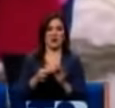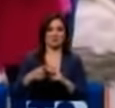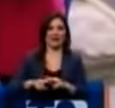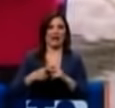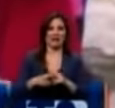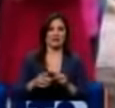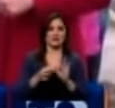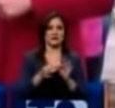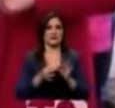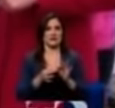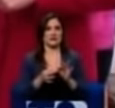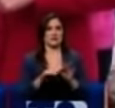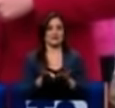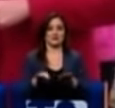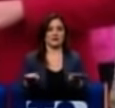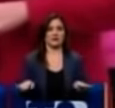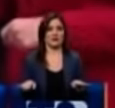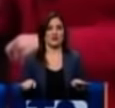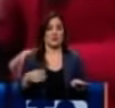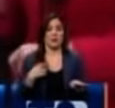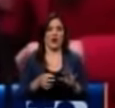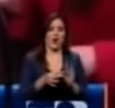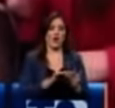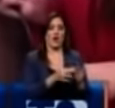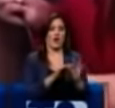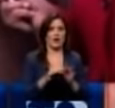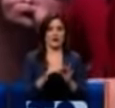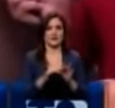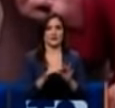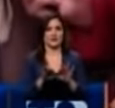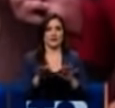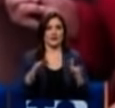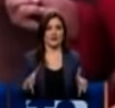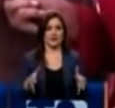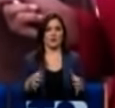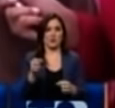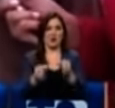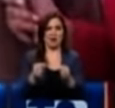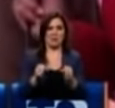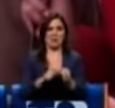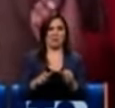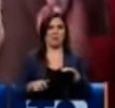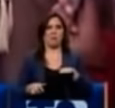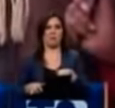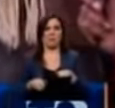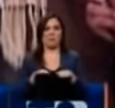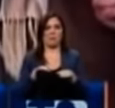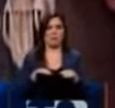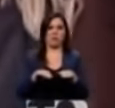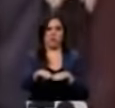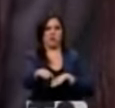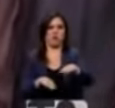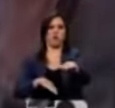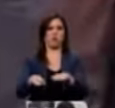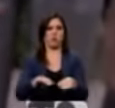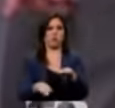suficiente tiempo para que se frague el hormigón. ¿Qué pasa? Que estando en el hormigón fresco vienen los carros. Pasan, por aquí pasan volquetas.